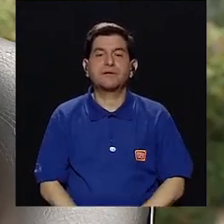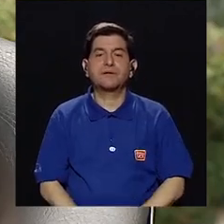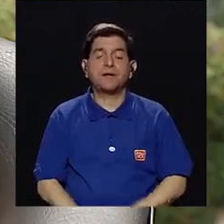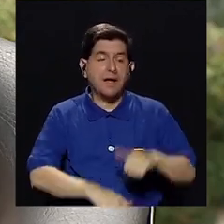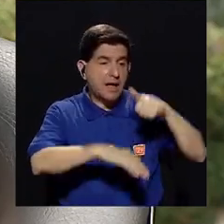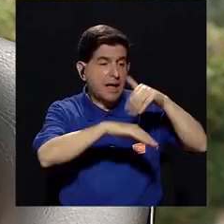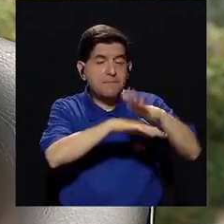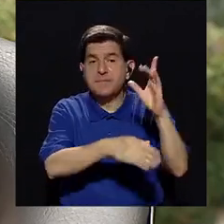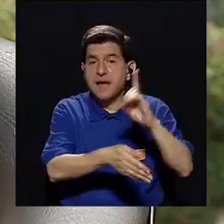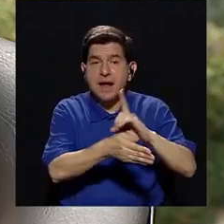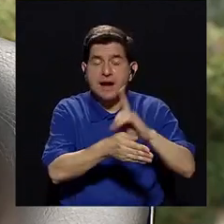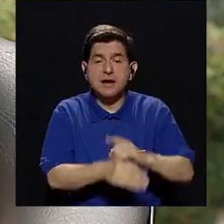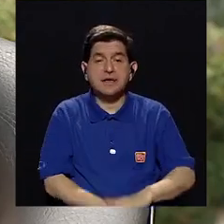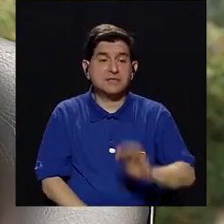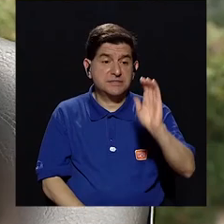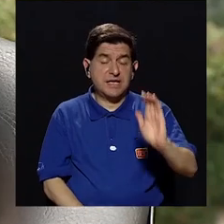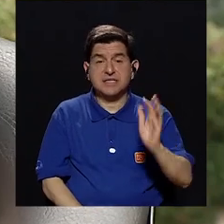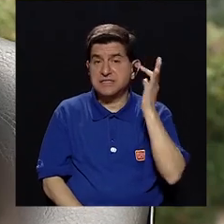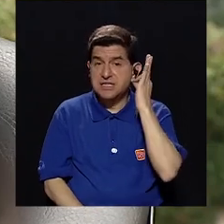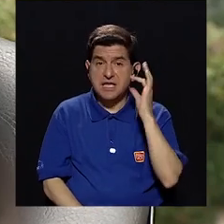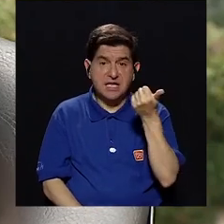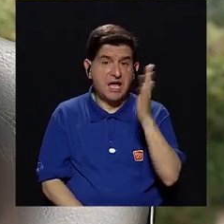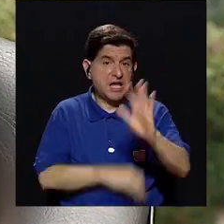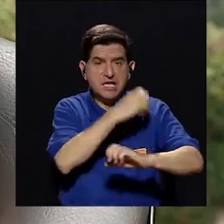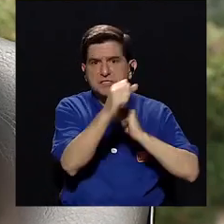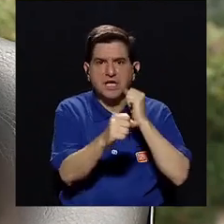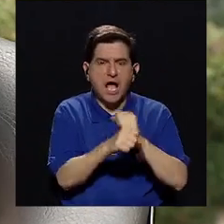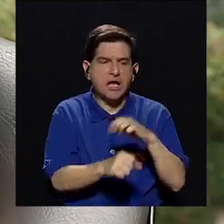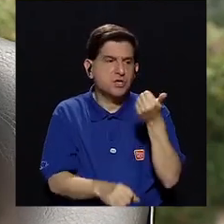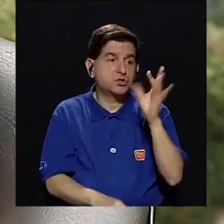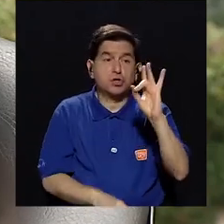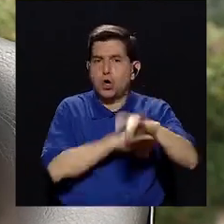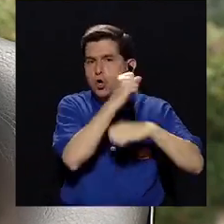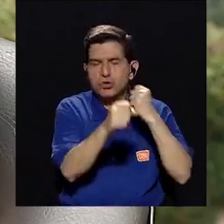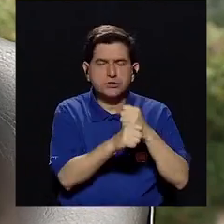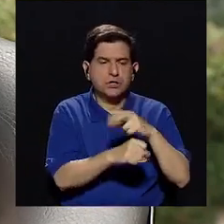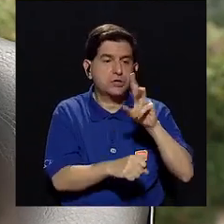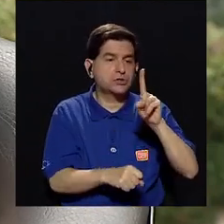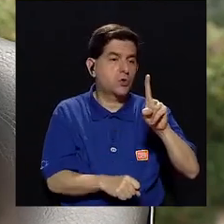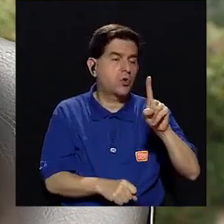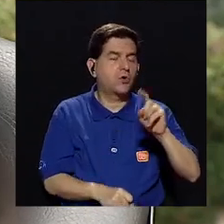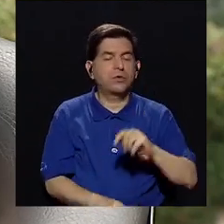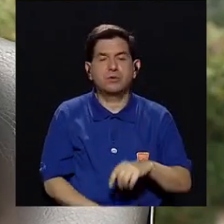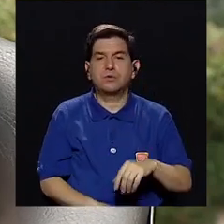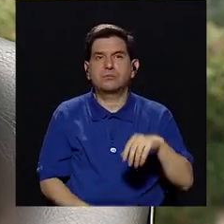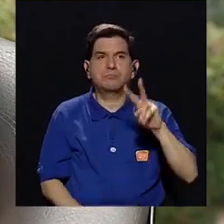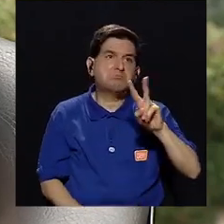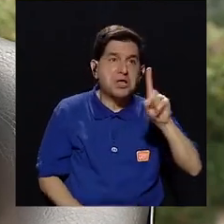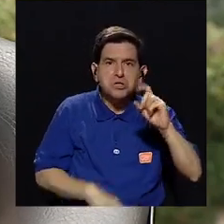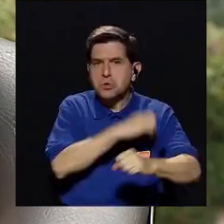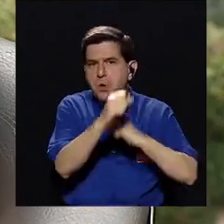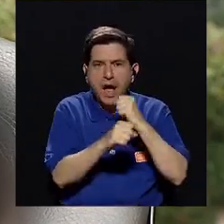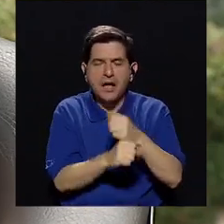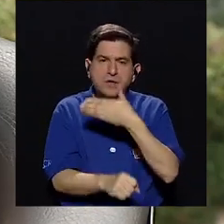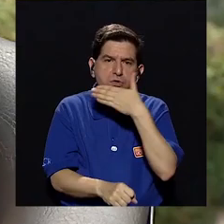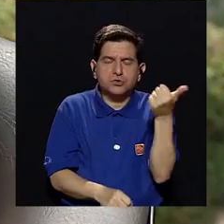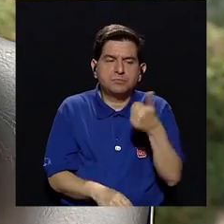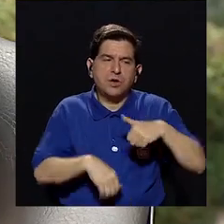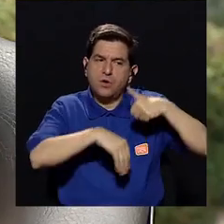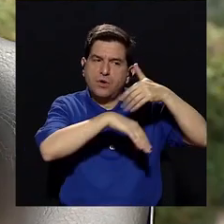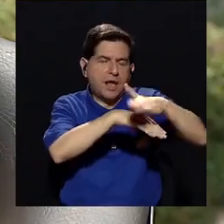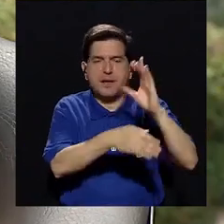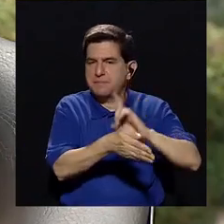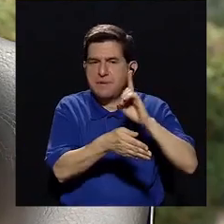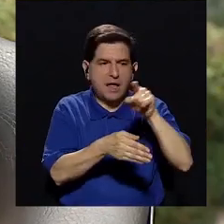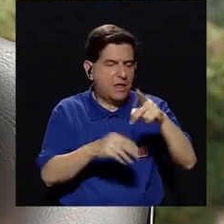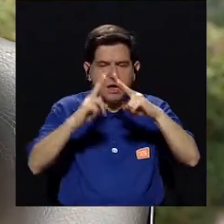mandamos al médico cuando es una niña de 15 años de 18 años de 21 años mejor que vaya al médico